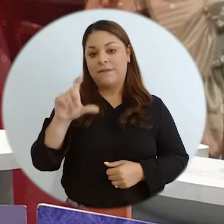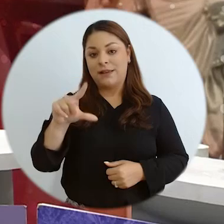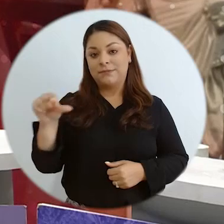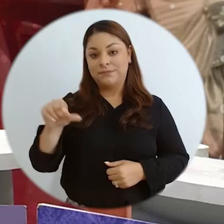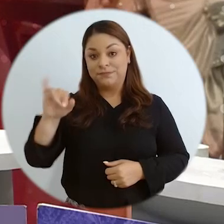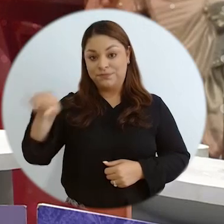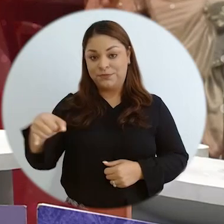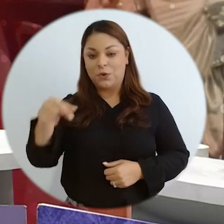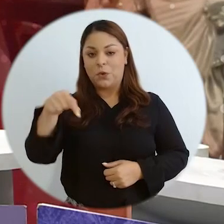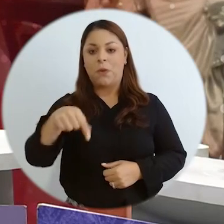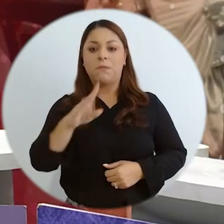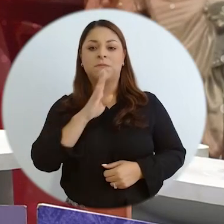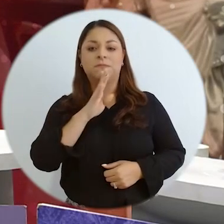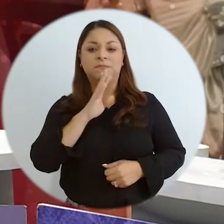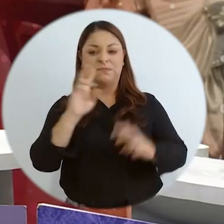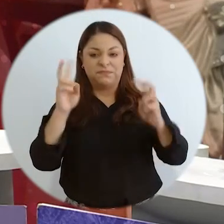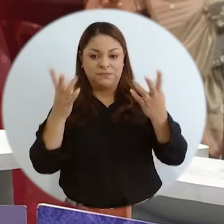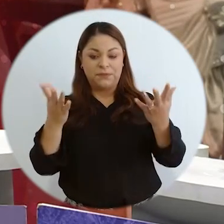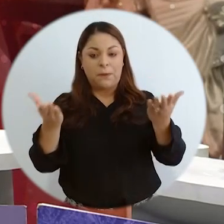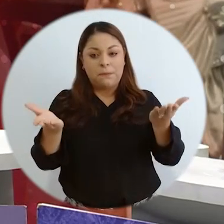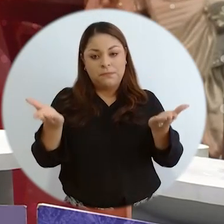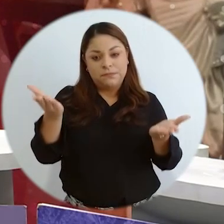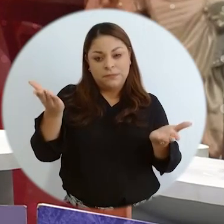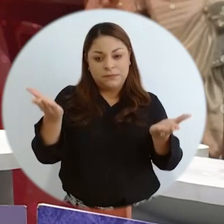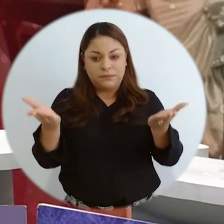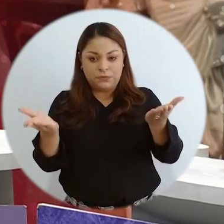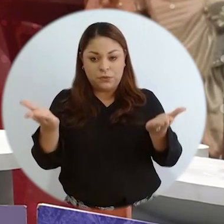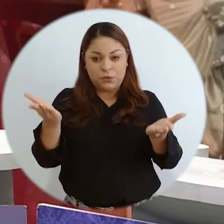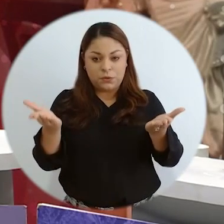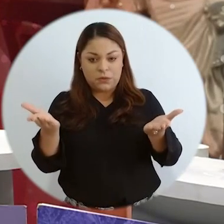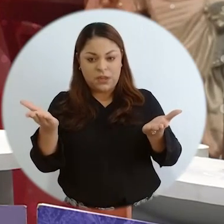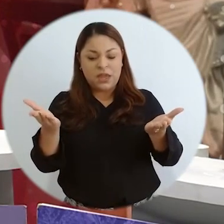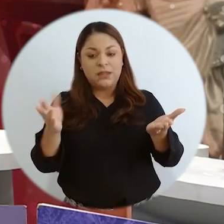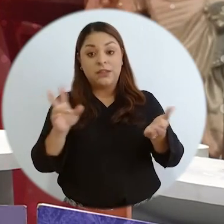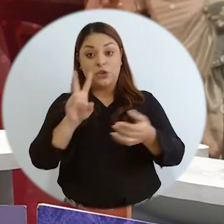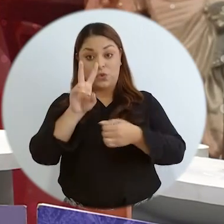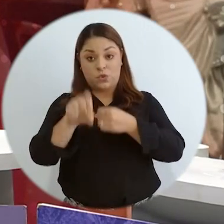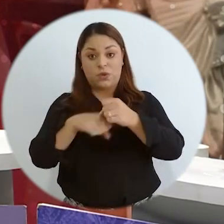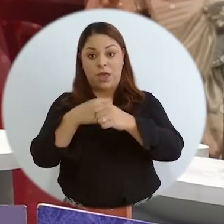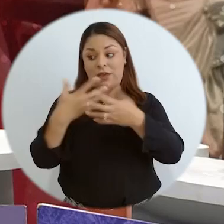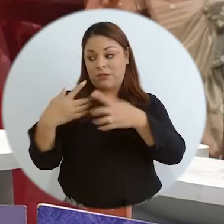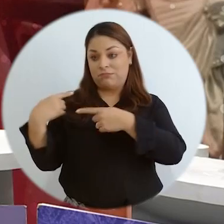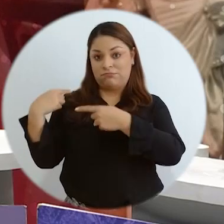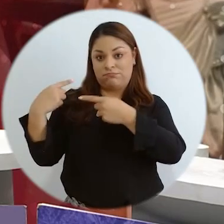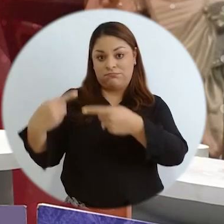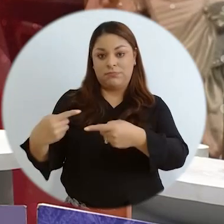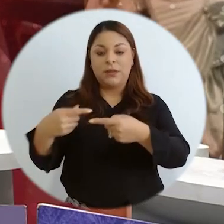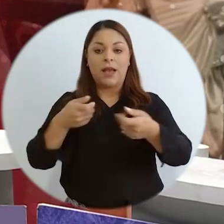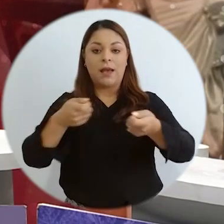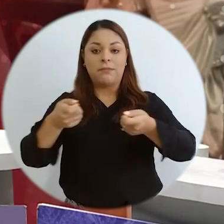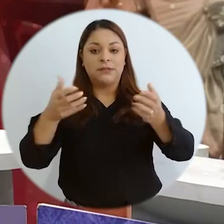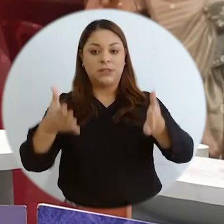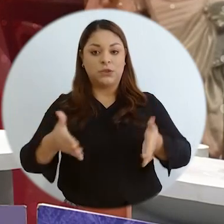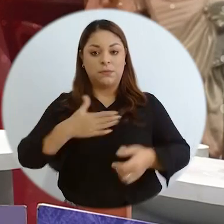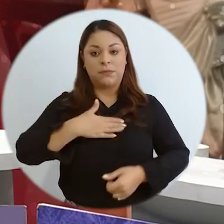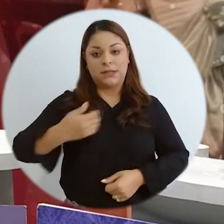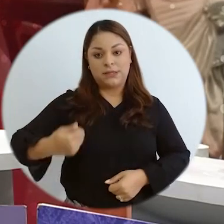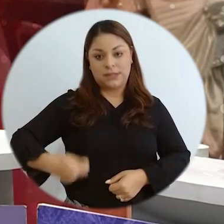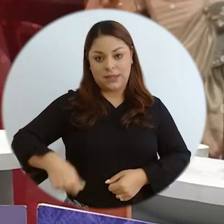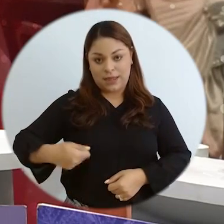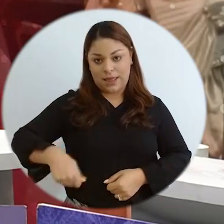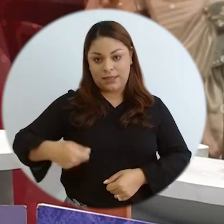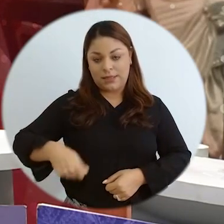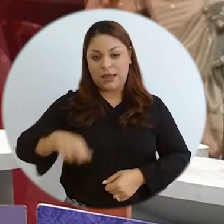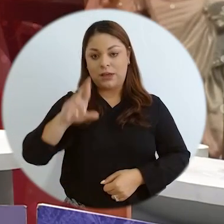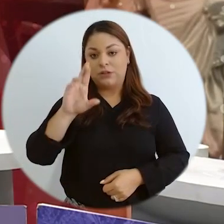hacer un balance general sobre los 2 años de la administración del presidente Rodrigo Chávez Robles,